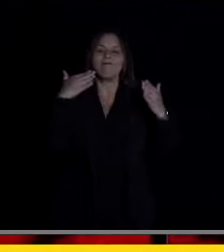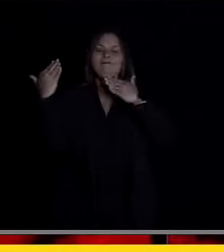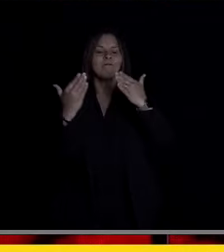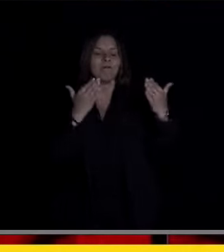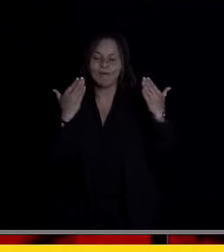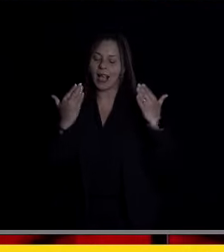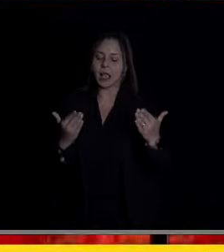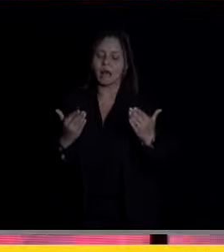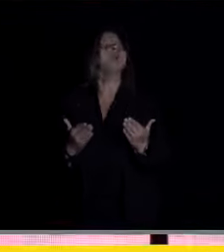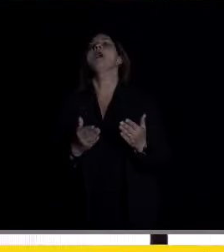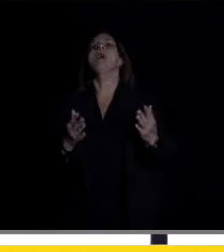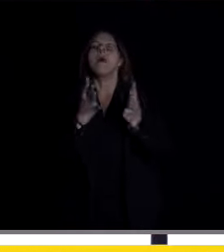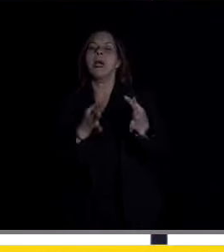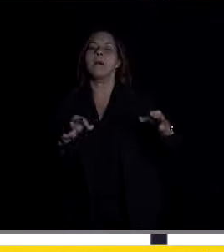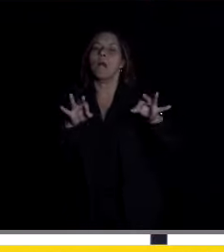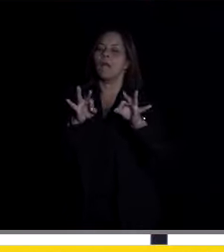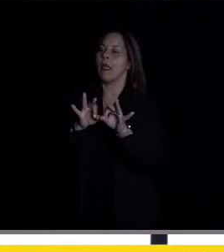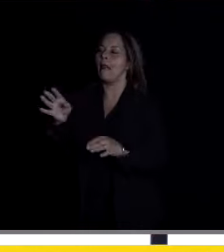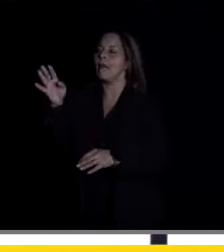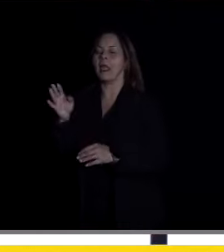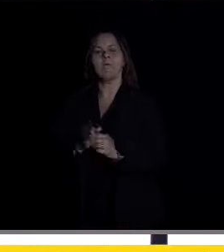Pero más importante, al hablar de resiliencia,